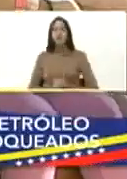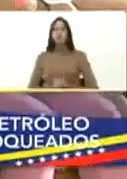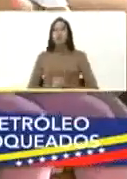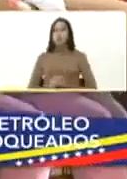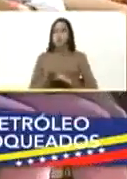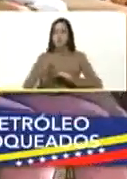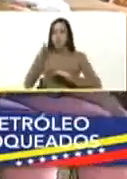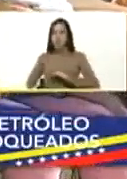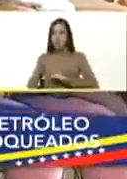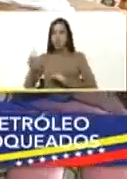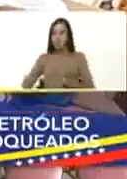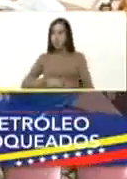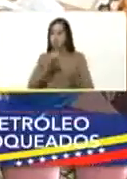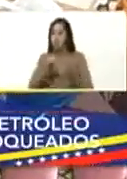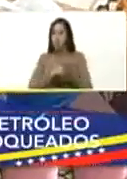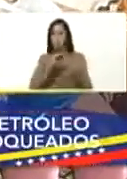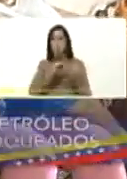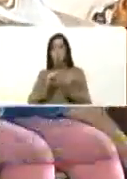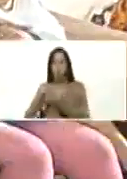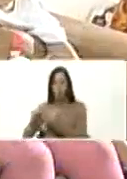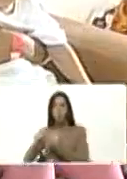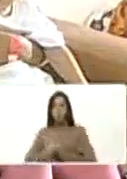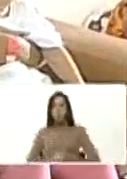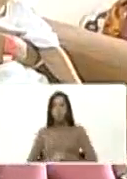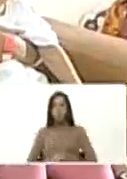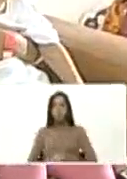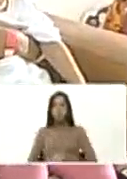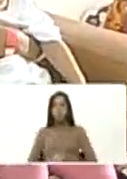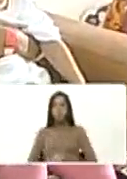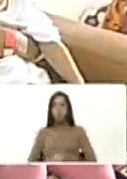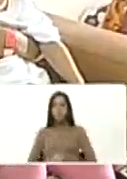municipio 100% comunero, presidente, porque no es solamente